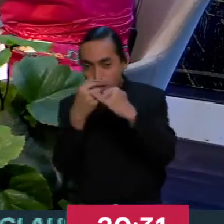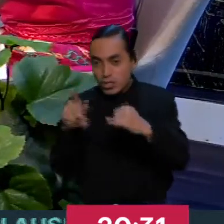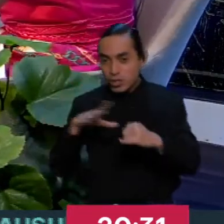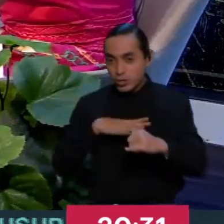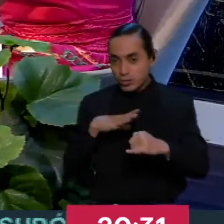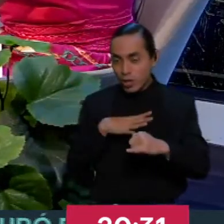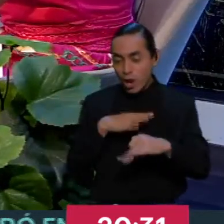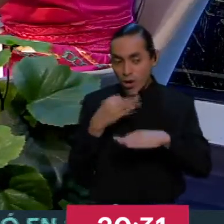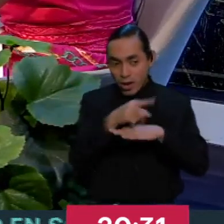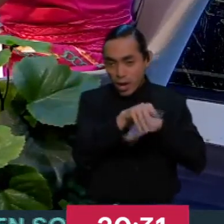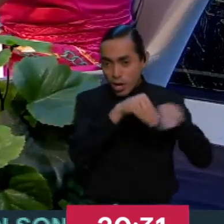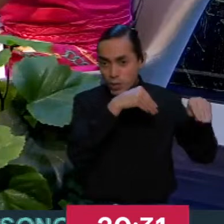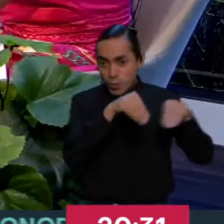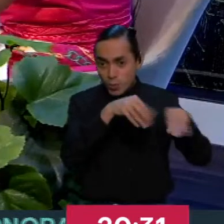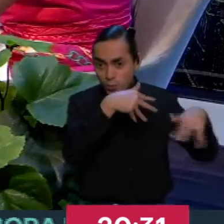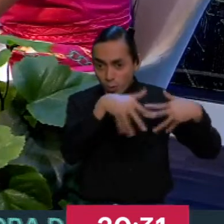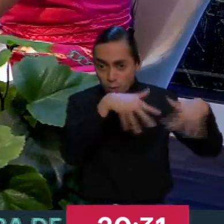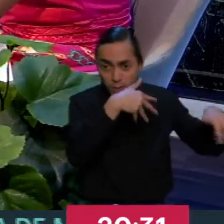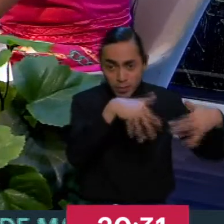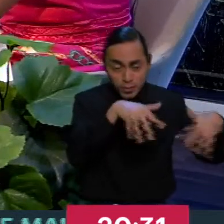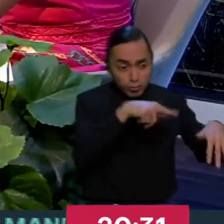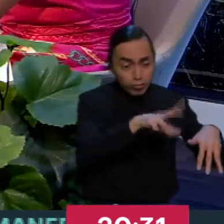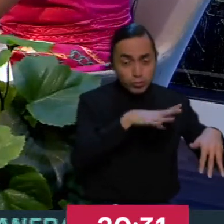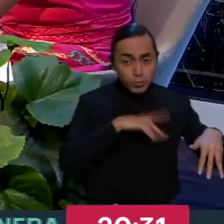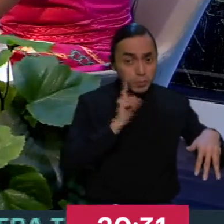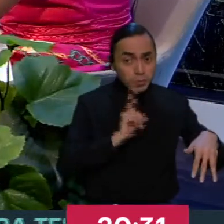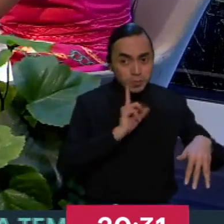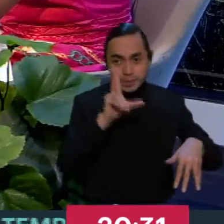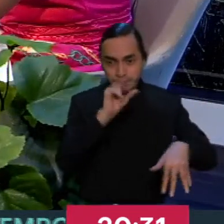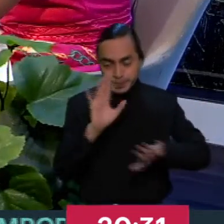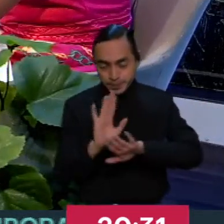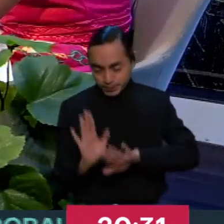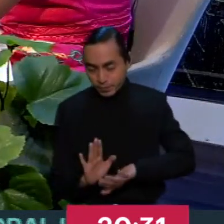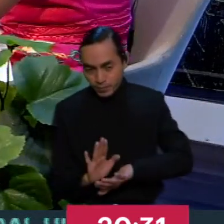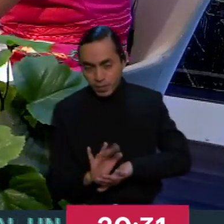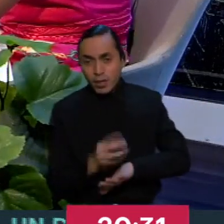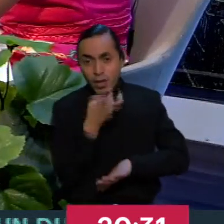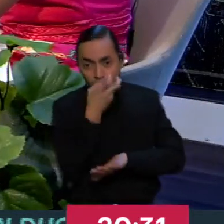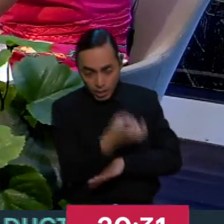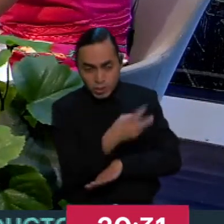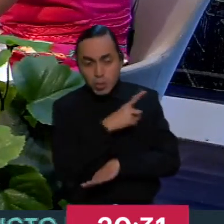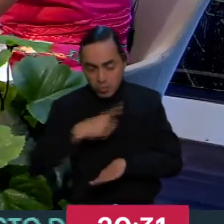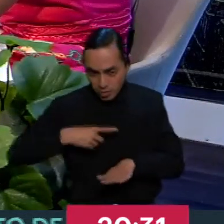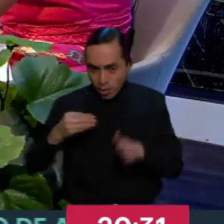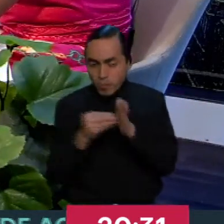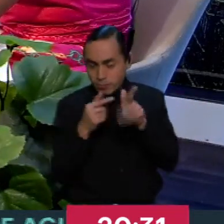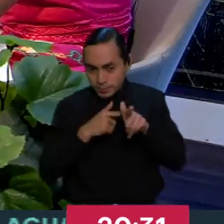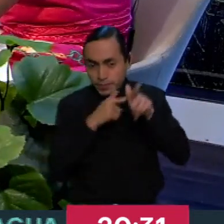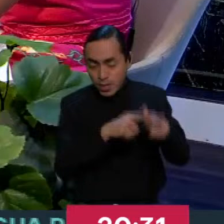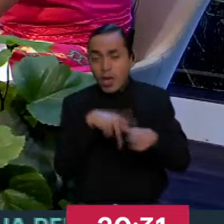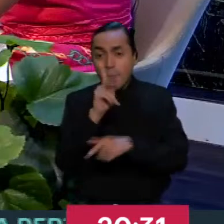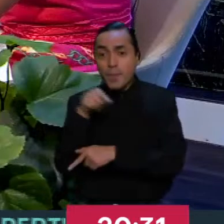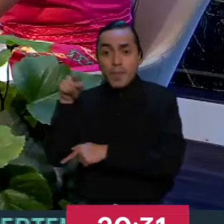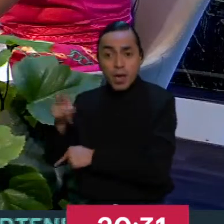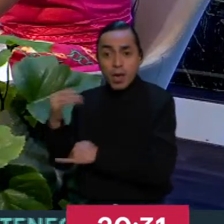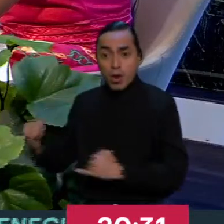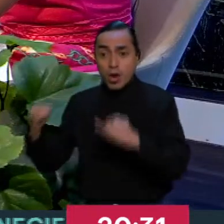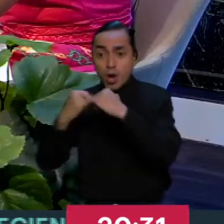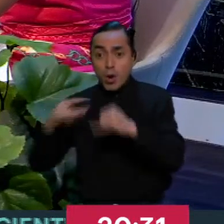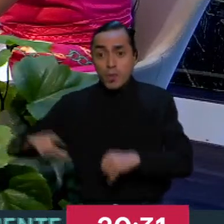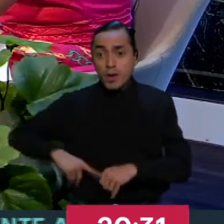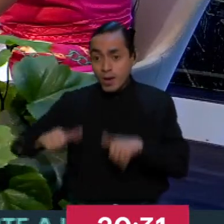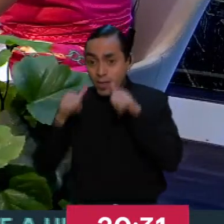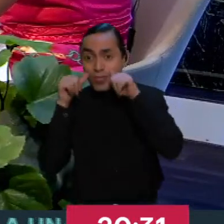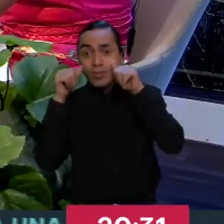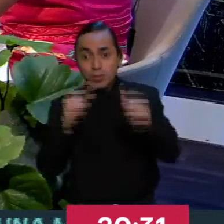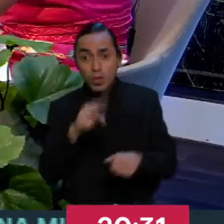a los movimientos feministas, ni mucho menos, ¿no? Eso por supuesto que tiene que seguir ahí, pero en cuanto a la vía institucional, la atención de la violencia